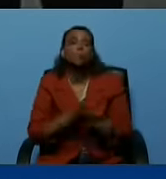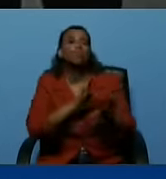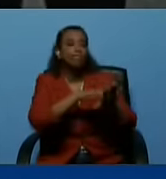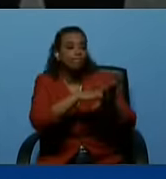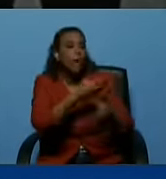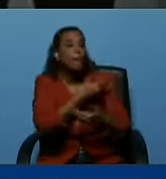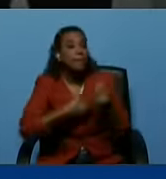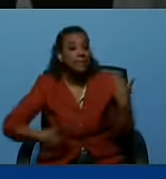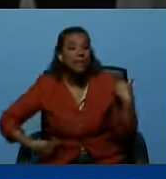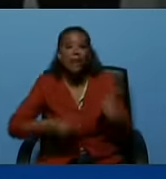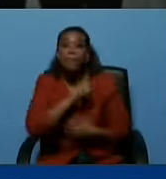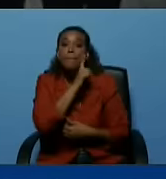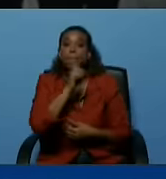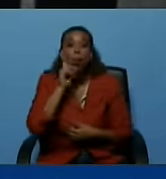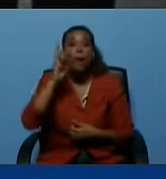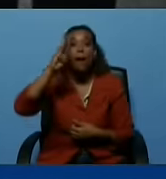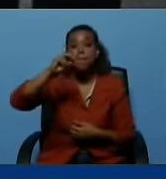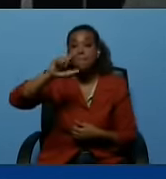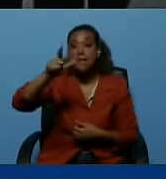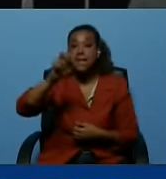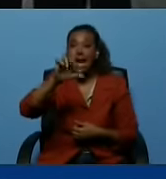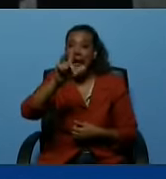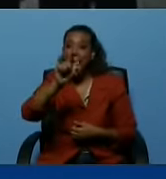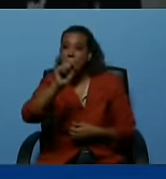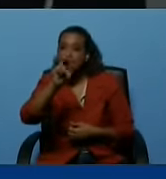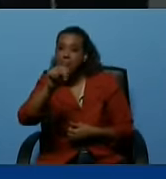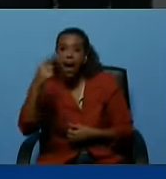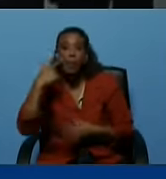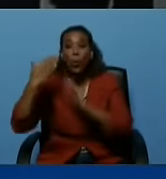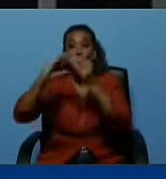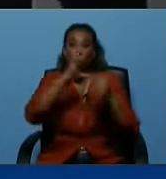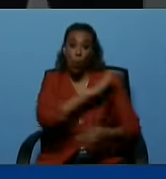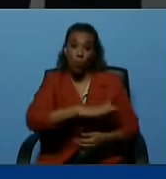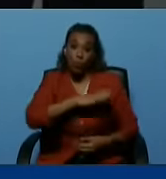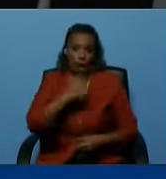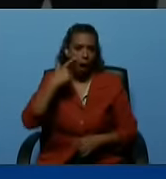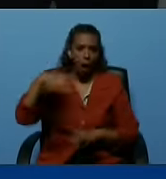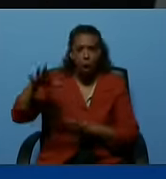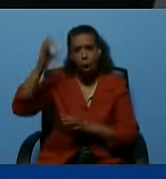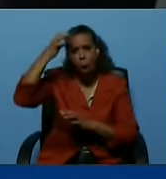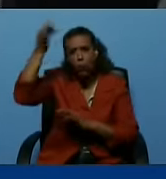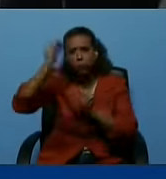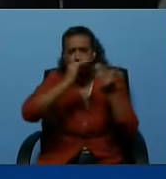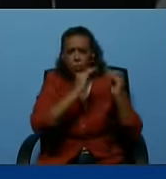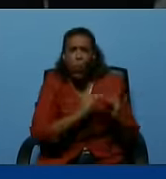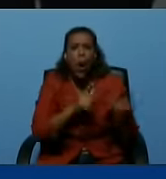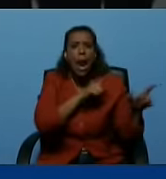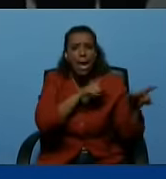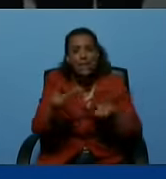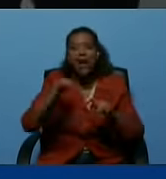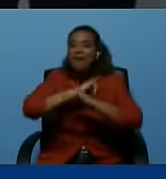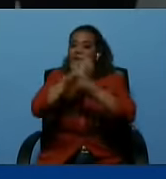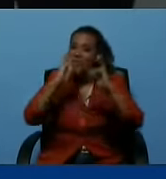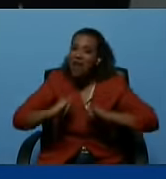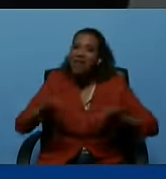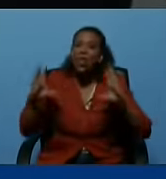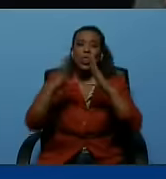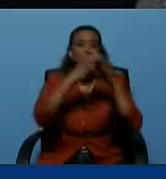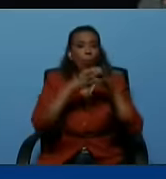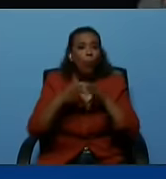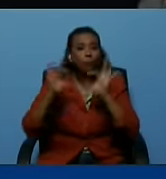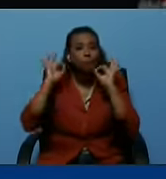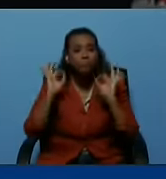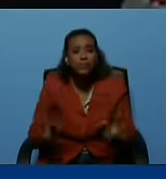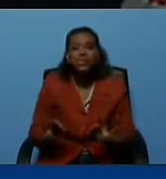señor presidente, mi nombre es Miguelina Rodríguez, desde acá del mercado comunitario César Nieves le estamos hablando. Aquí estamos muy felices con todo lo que está